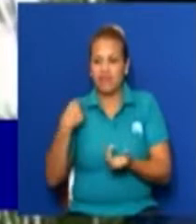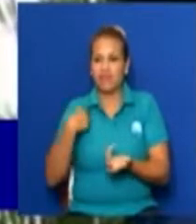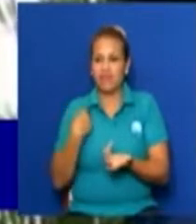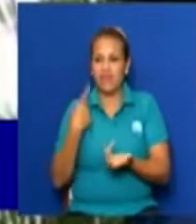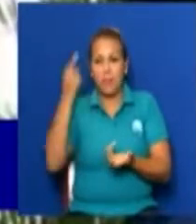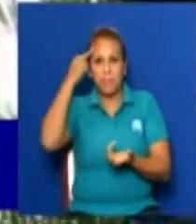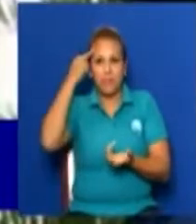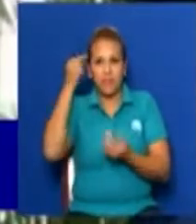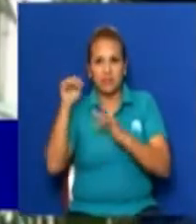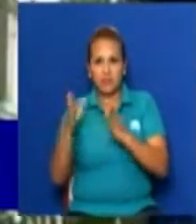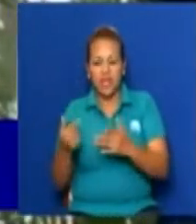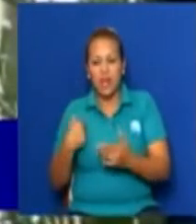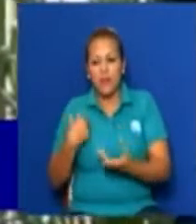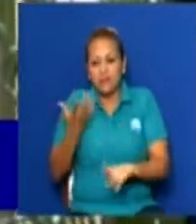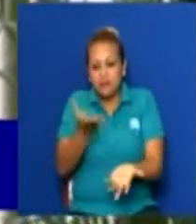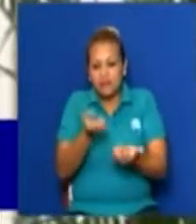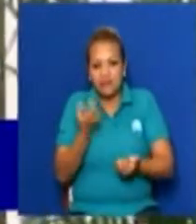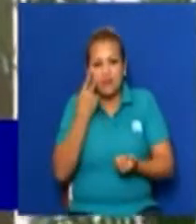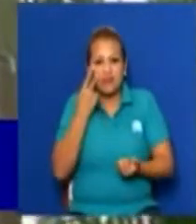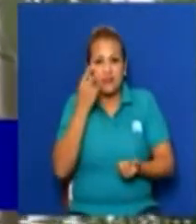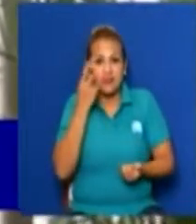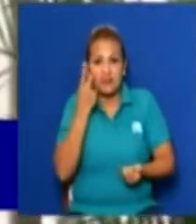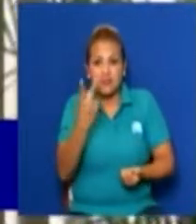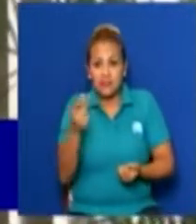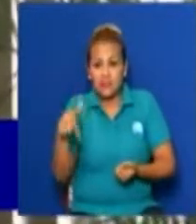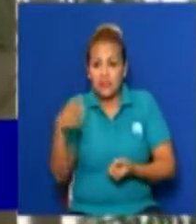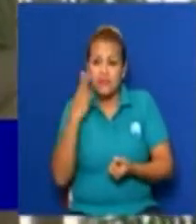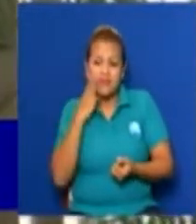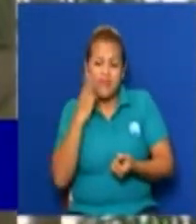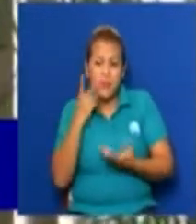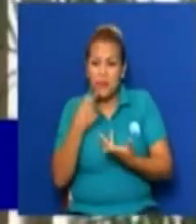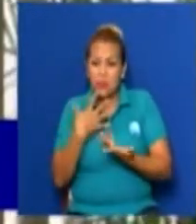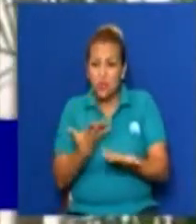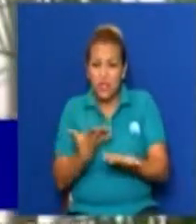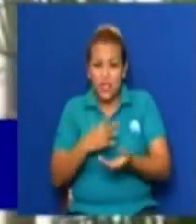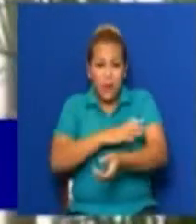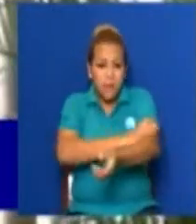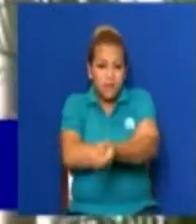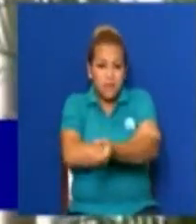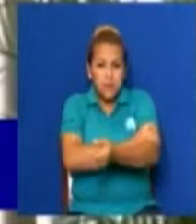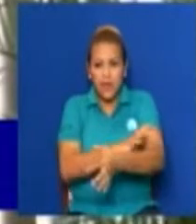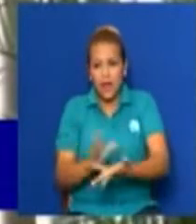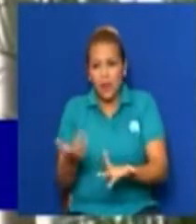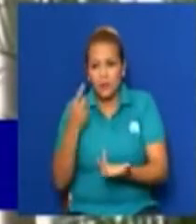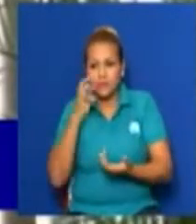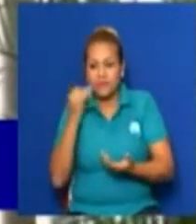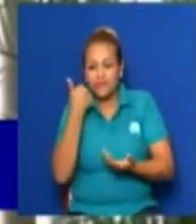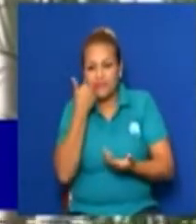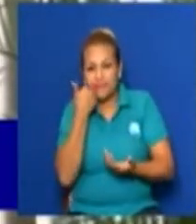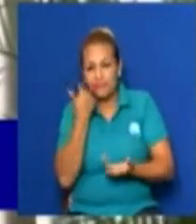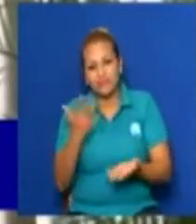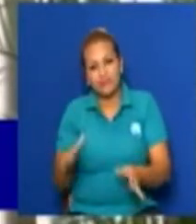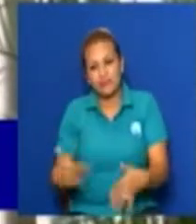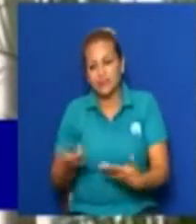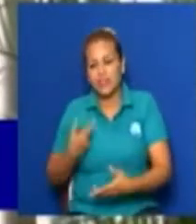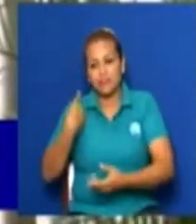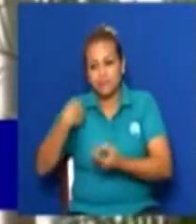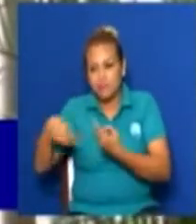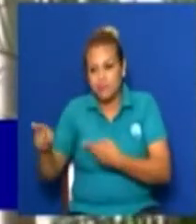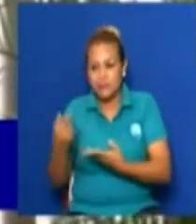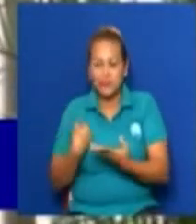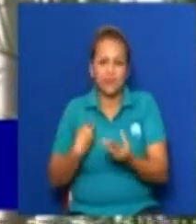Y que cómo está mi tía, que se le subió la presión ayer. Porque, y la mamá de mi marido también, porque también a